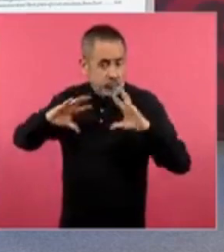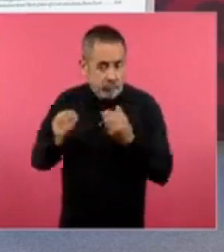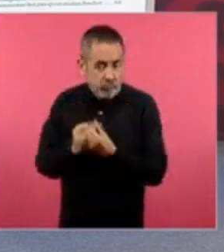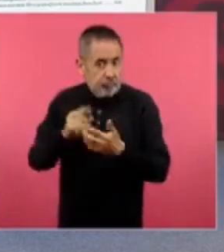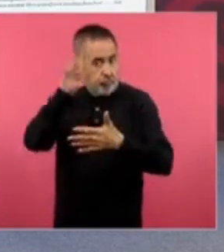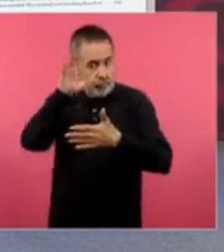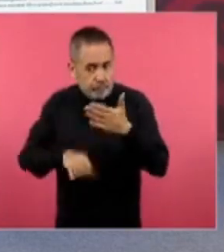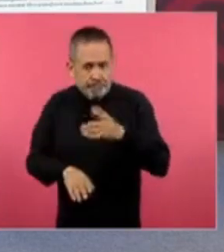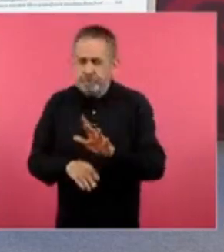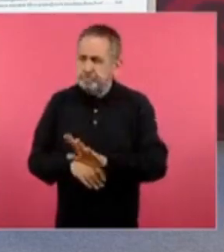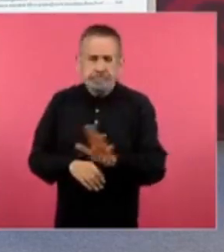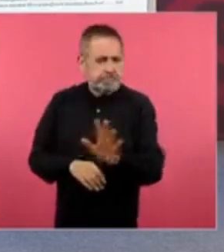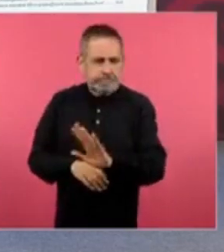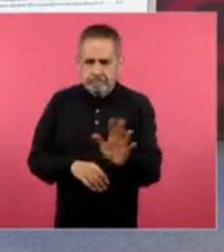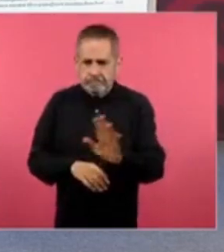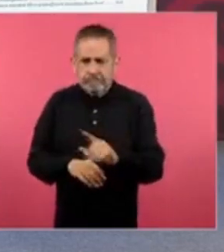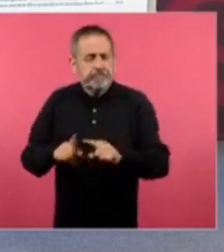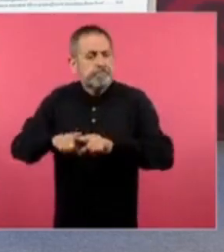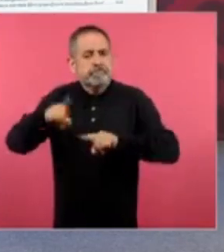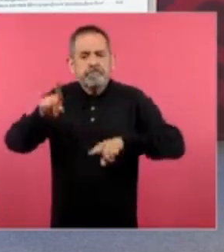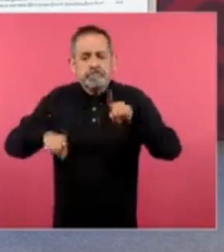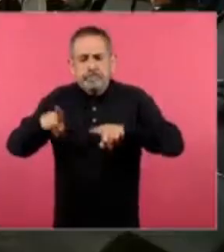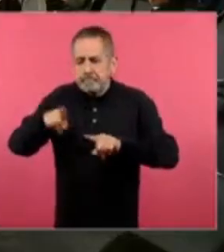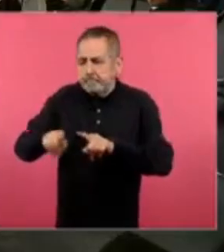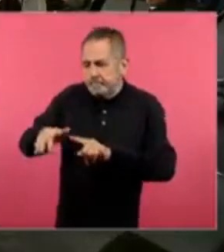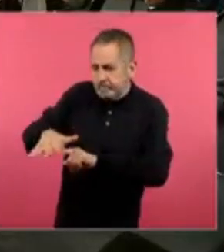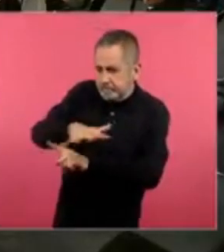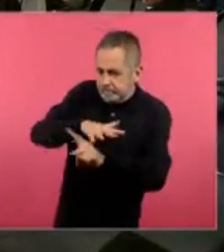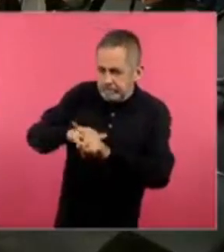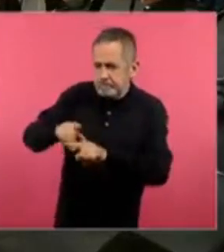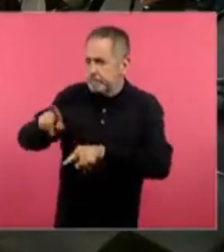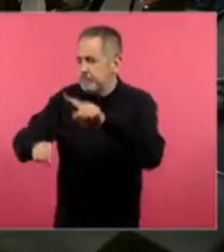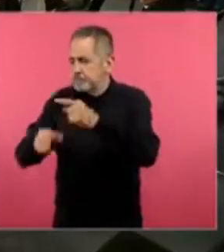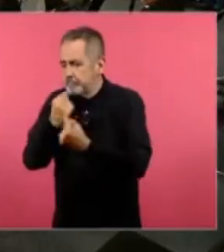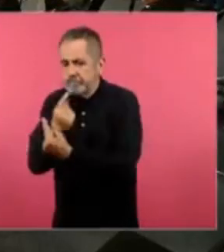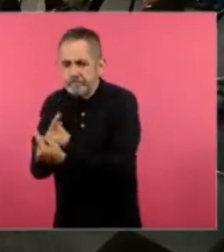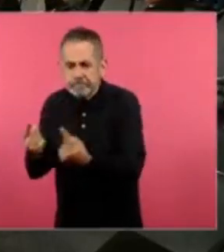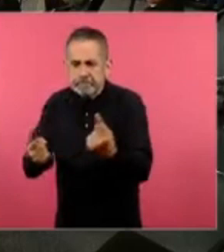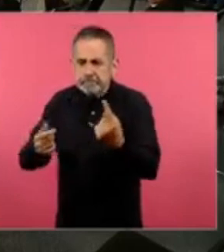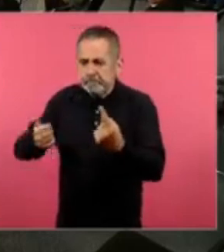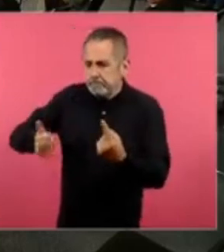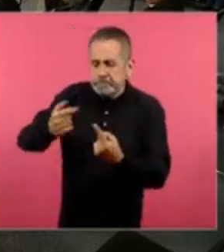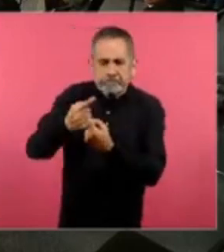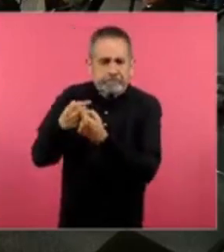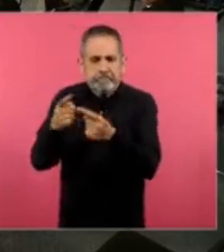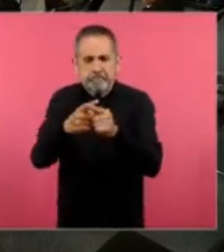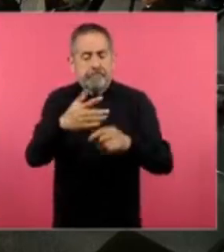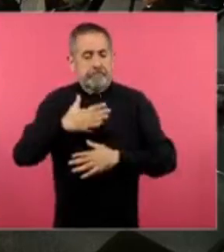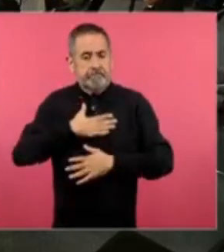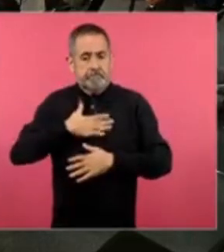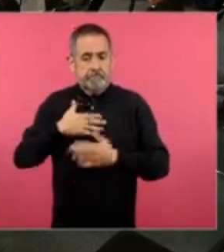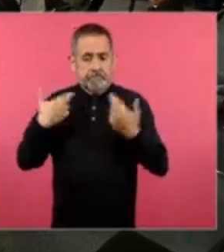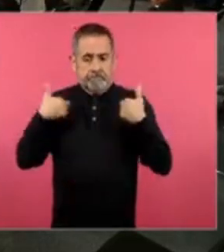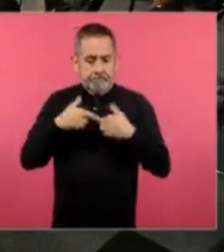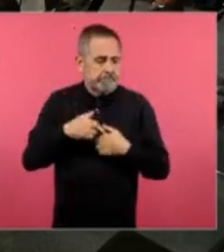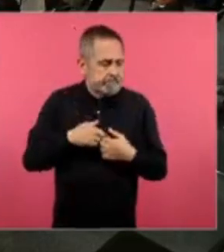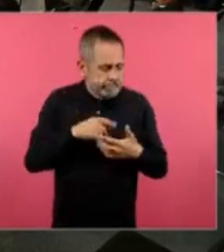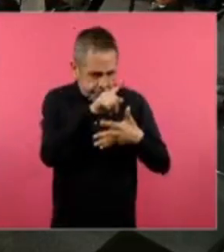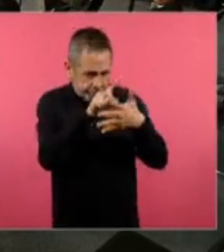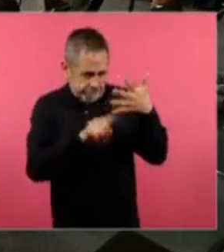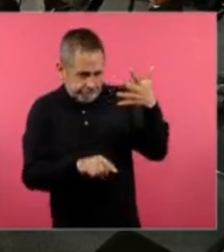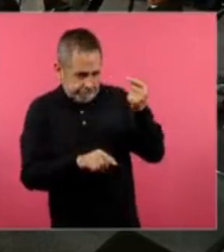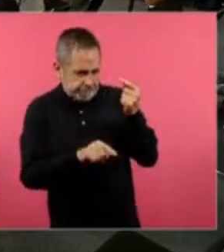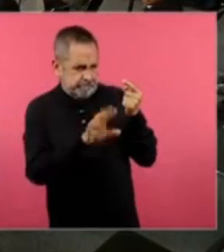maestro, de acuerdo a su contexto, de acuerdo a sus necesidades, de acuerdo a sus vivencias con su grupo, puede seleccionar cuáles proyectos son